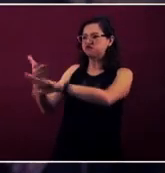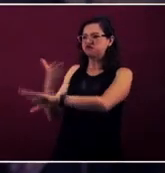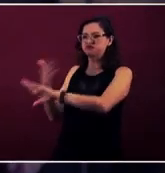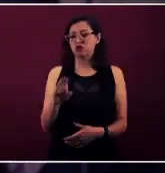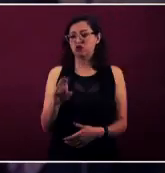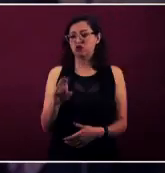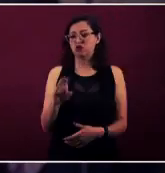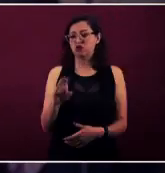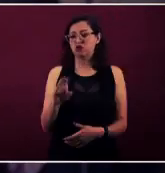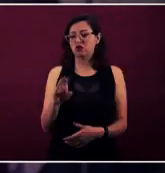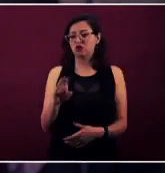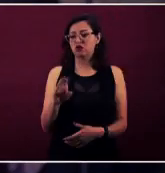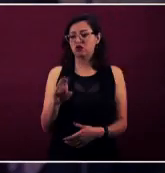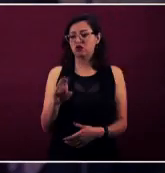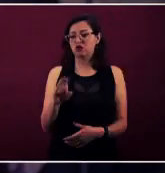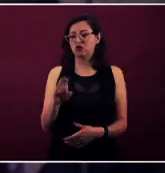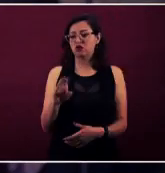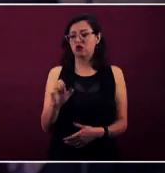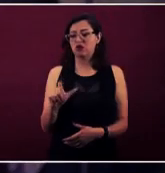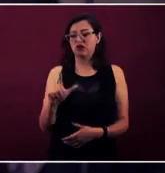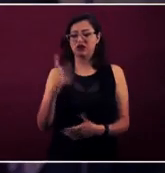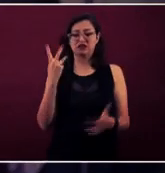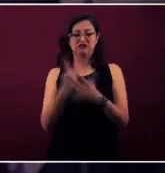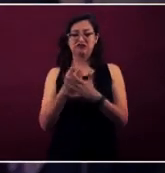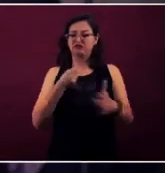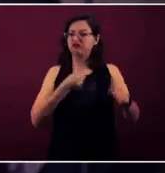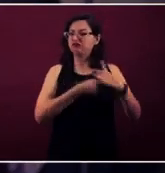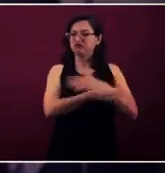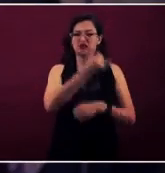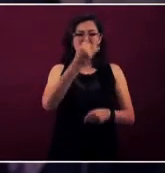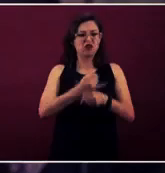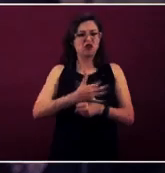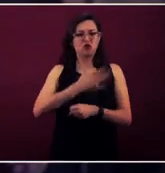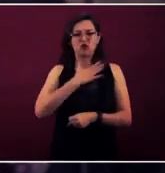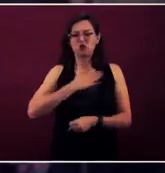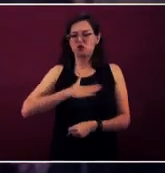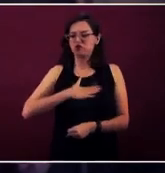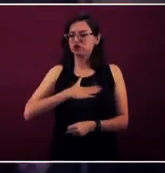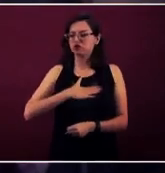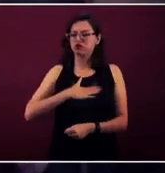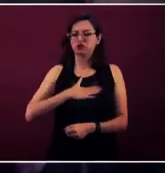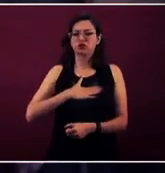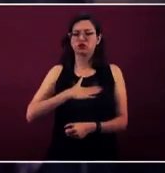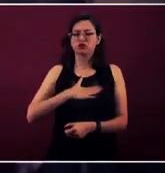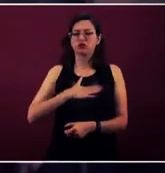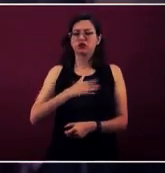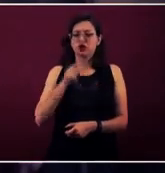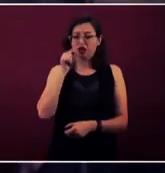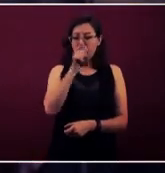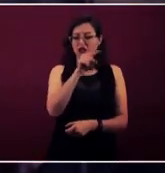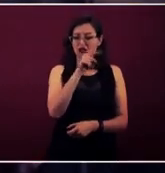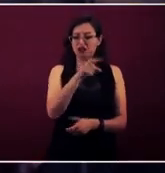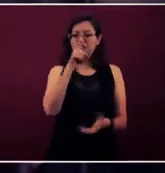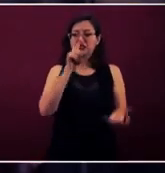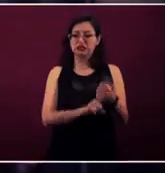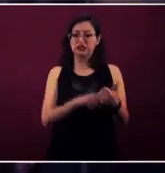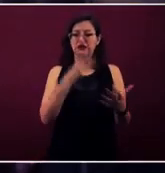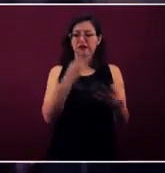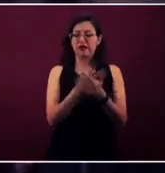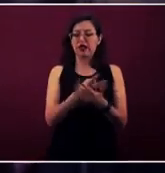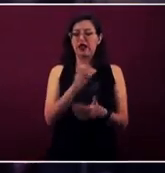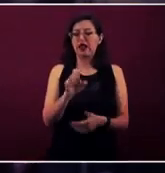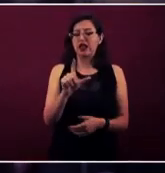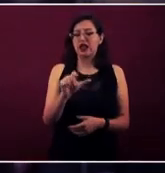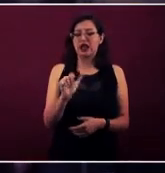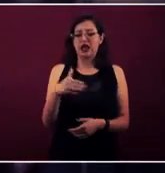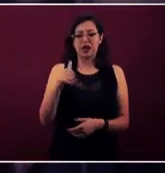don Cristóbal, que está detenido arbitrariamente en el penal de Cintalapa, en ese penal, en el Amate,